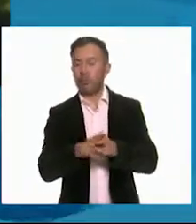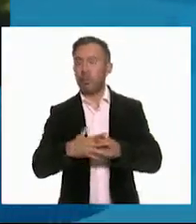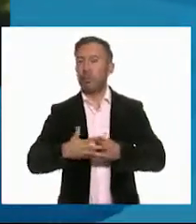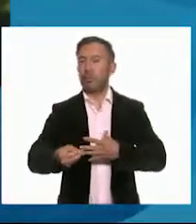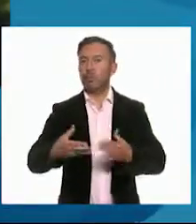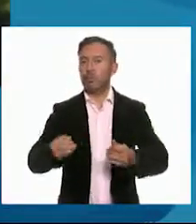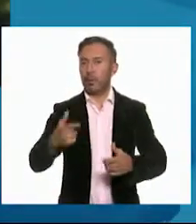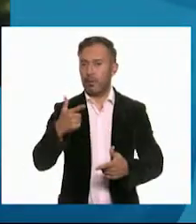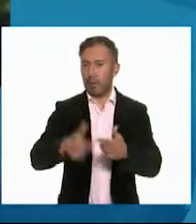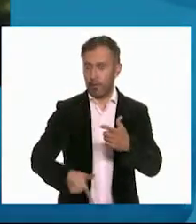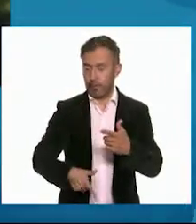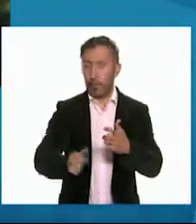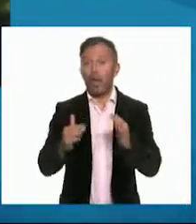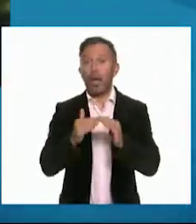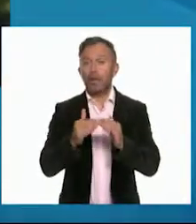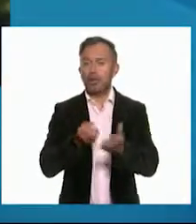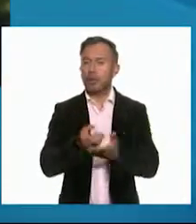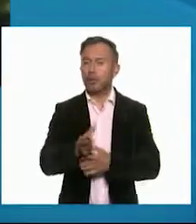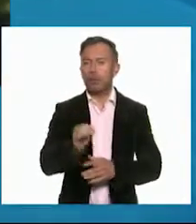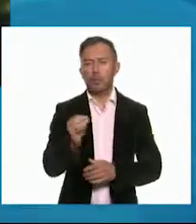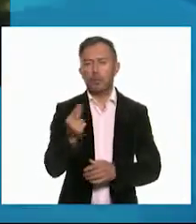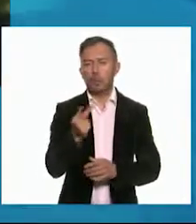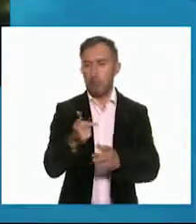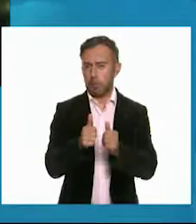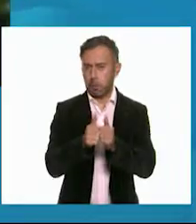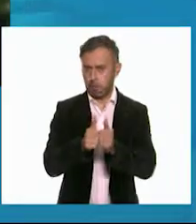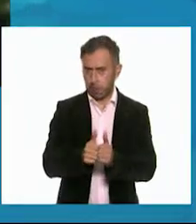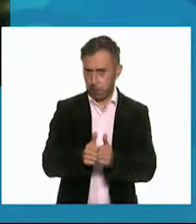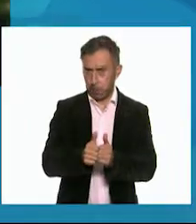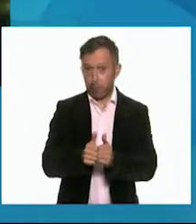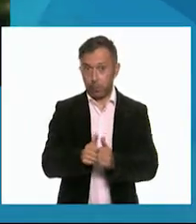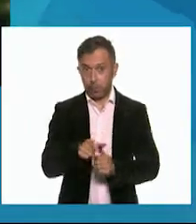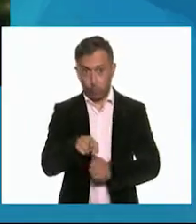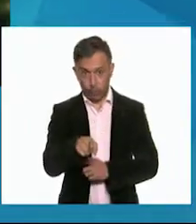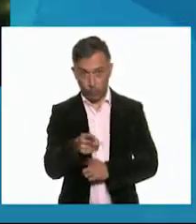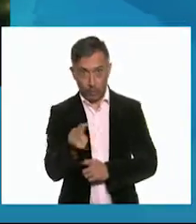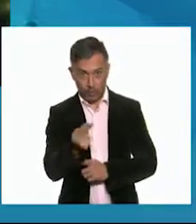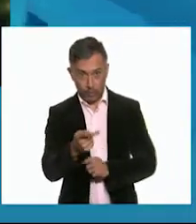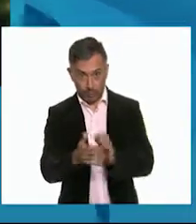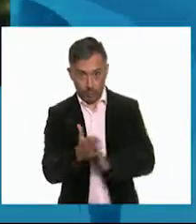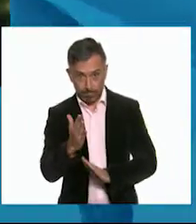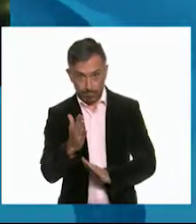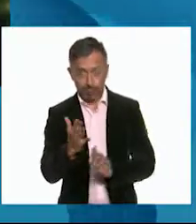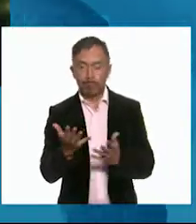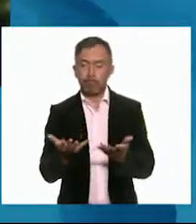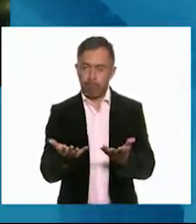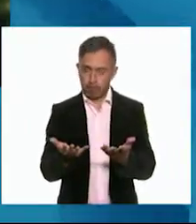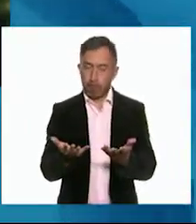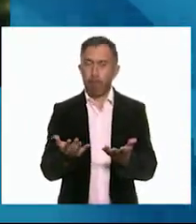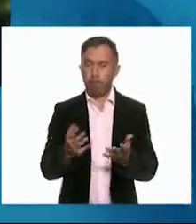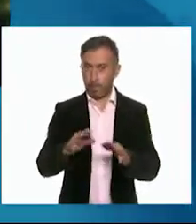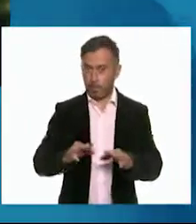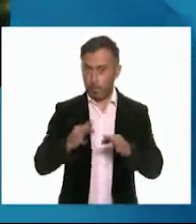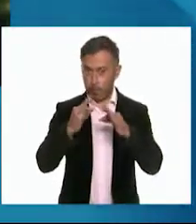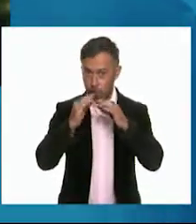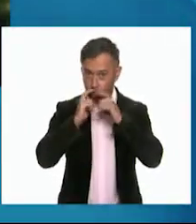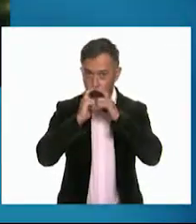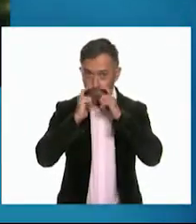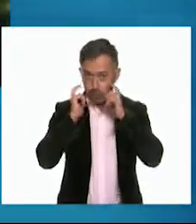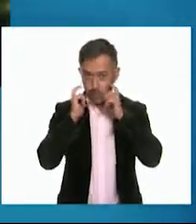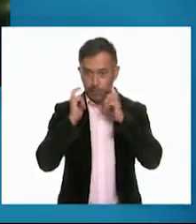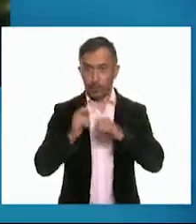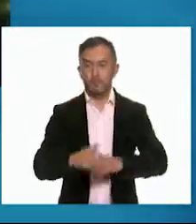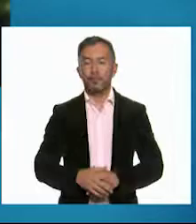no salir de casa a menos que sea muy necesario. Si lo haces, utiliza el